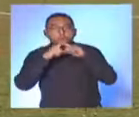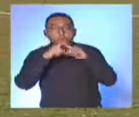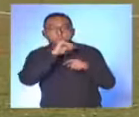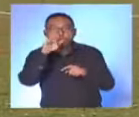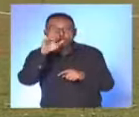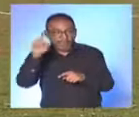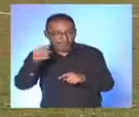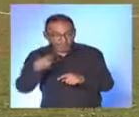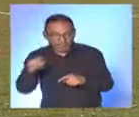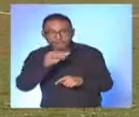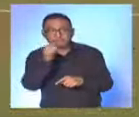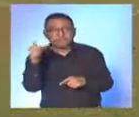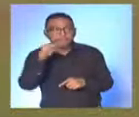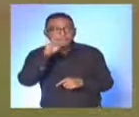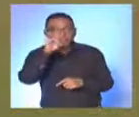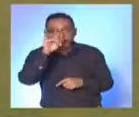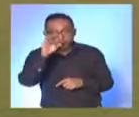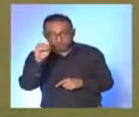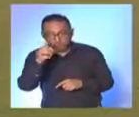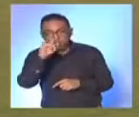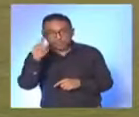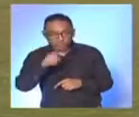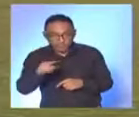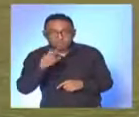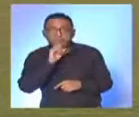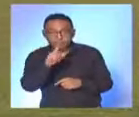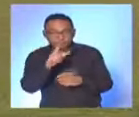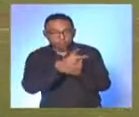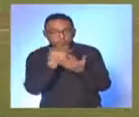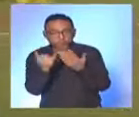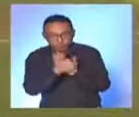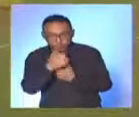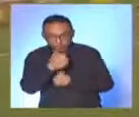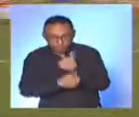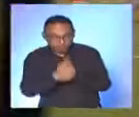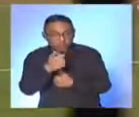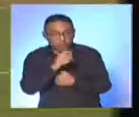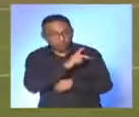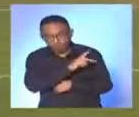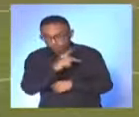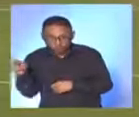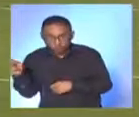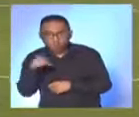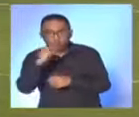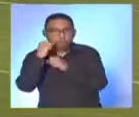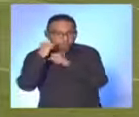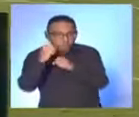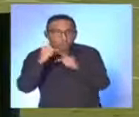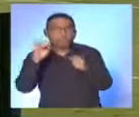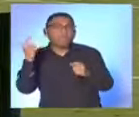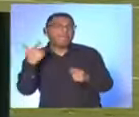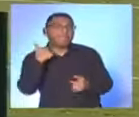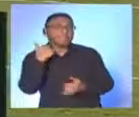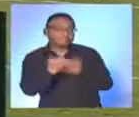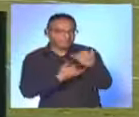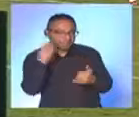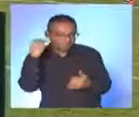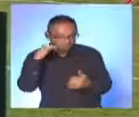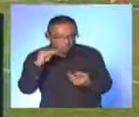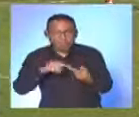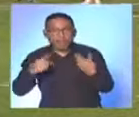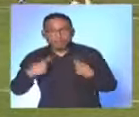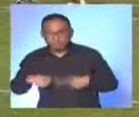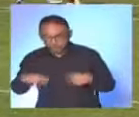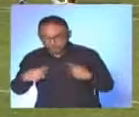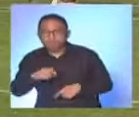que también participarán en el proyecto. Señaló que incluiría a todos los involucrados como porras, ex canarios, afición, así como el